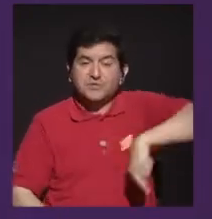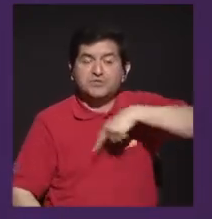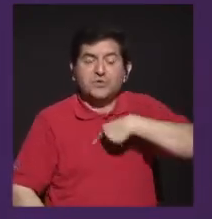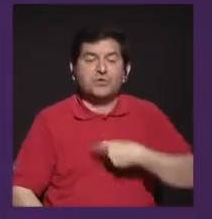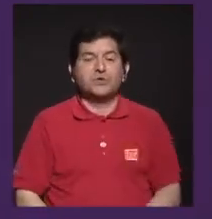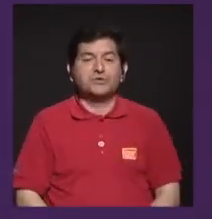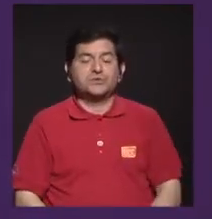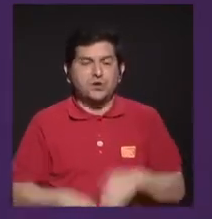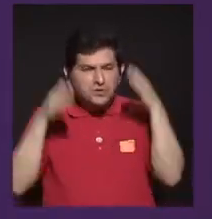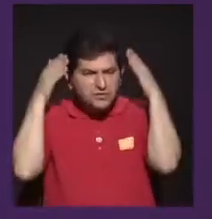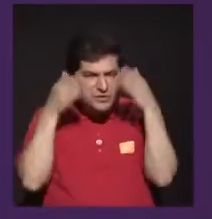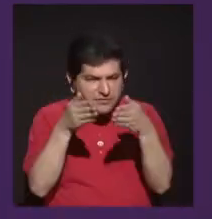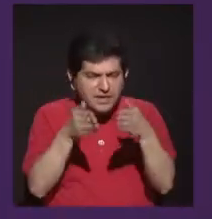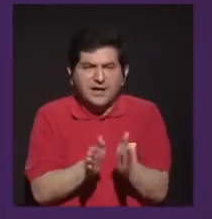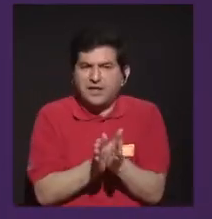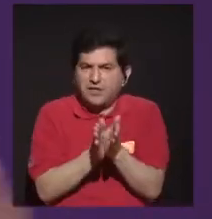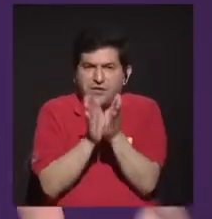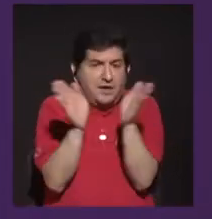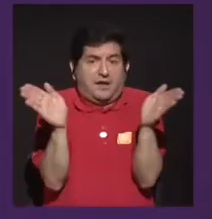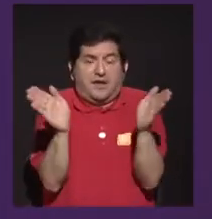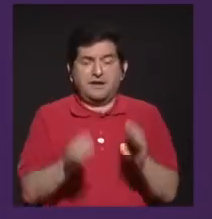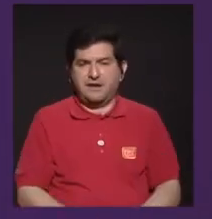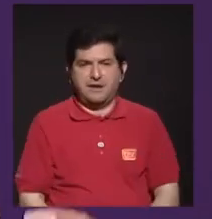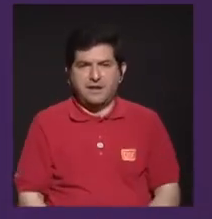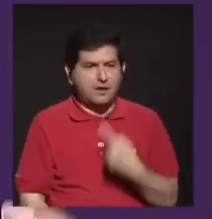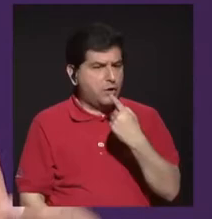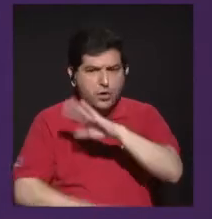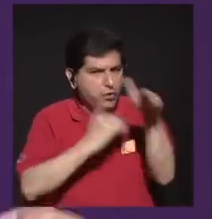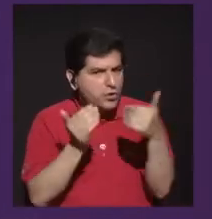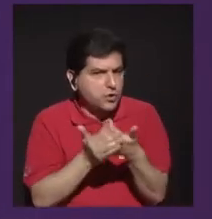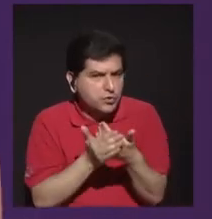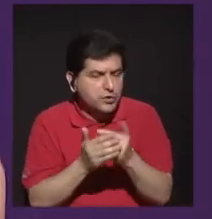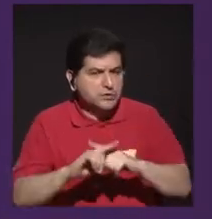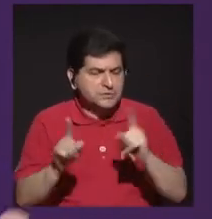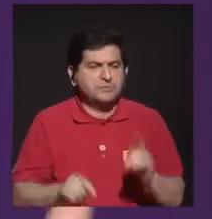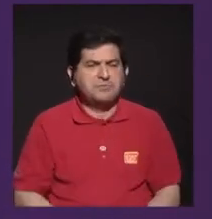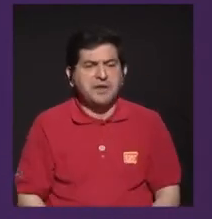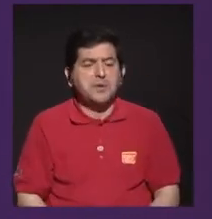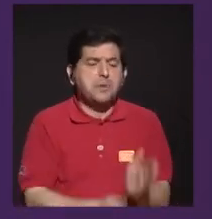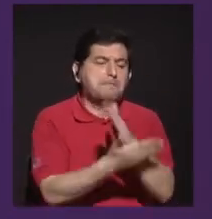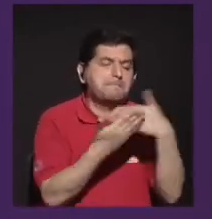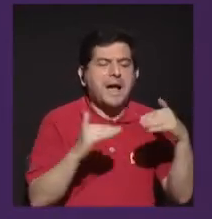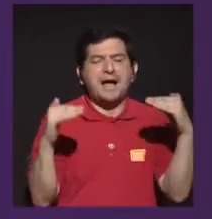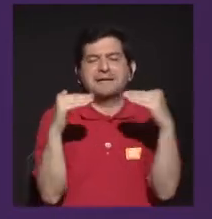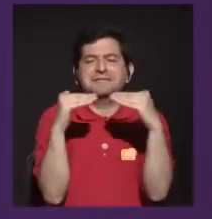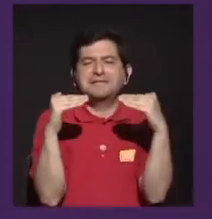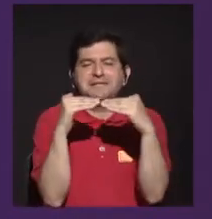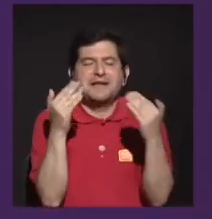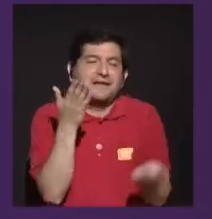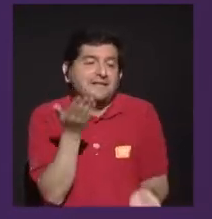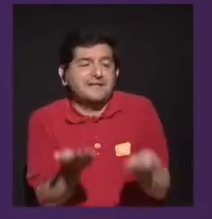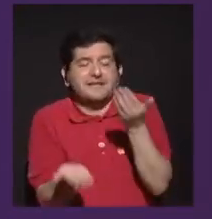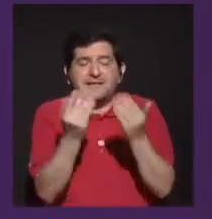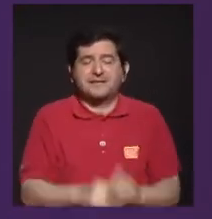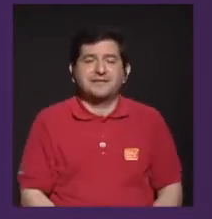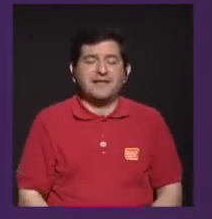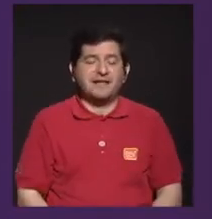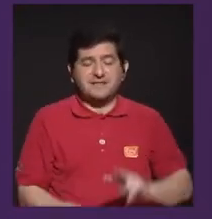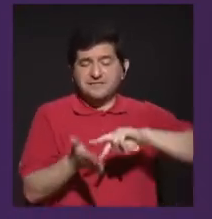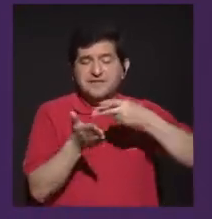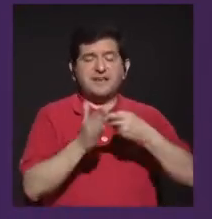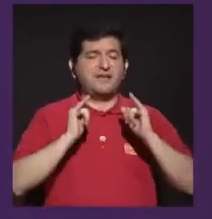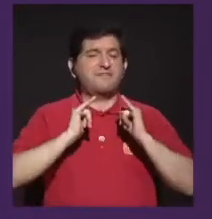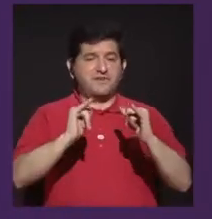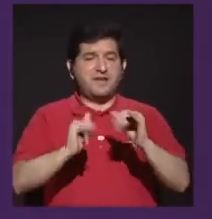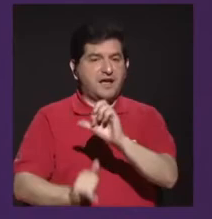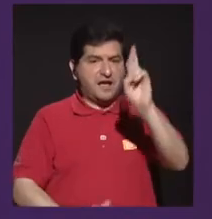centrado, en términos generales, no digo todo mundo, pero nos hemos centrado en que una parte de la equidad reside en la igualdad,